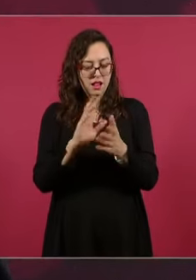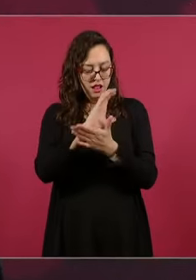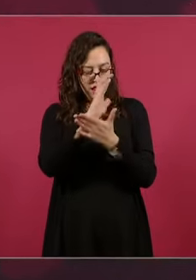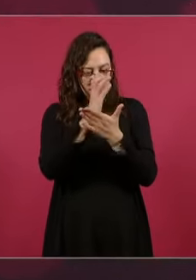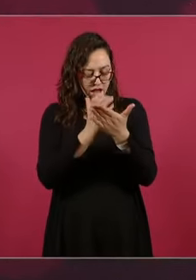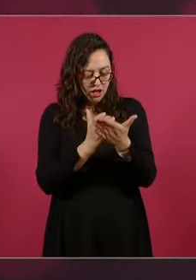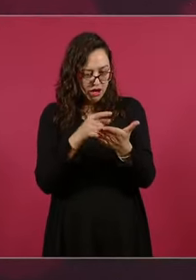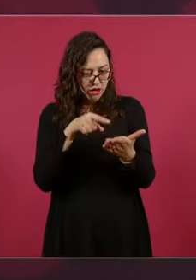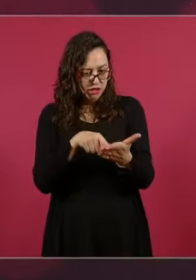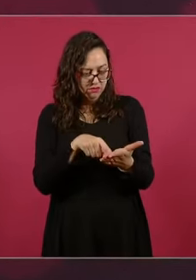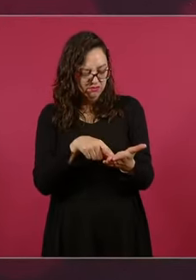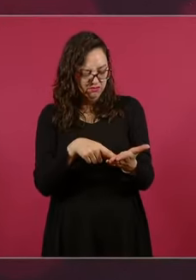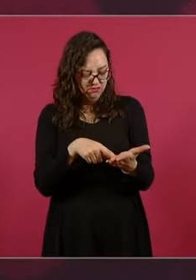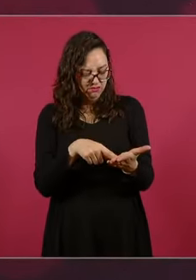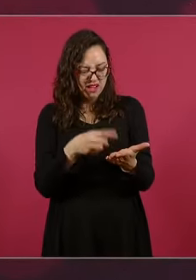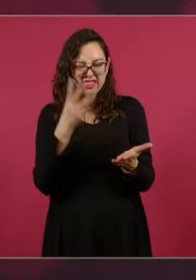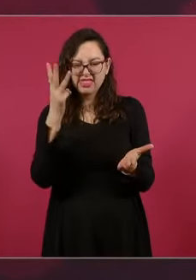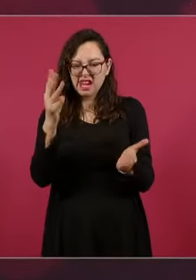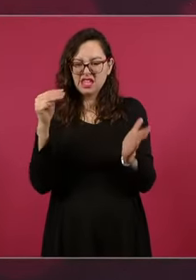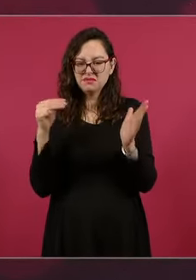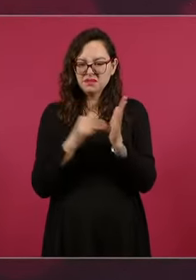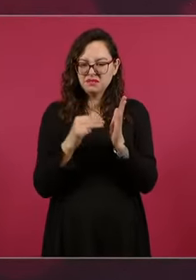no sé, de 3,000 millones